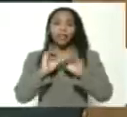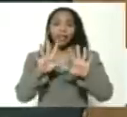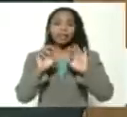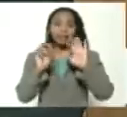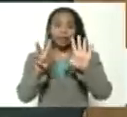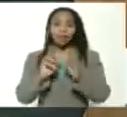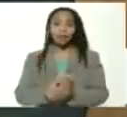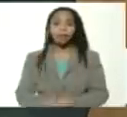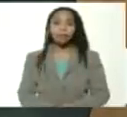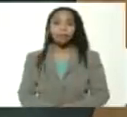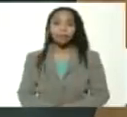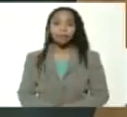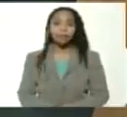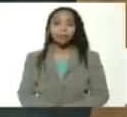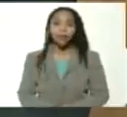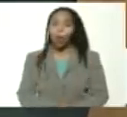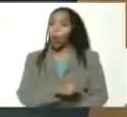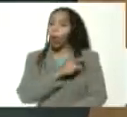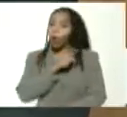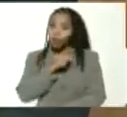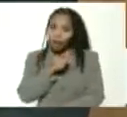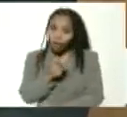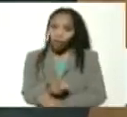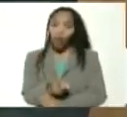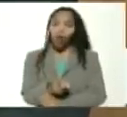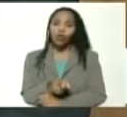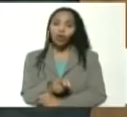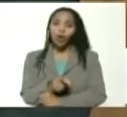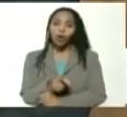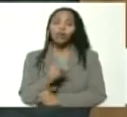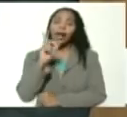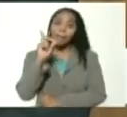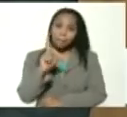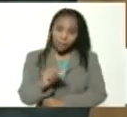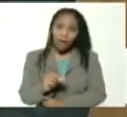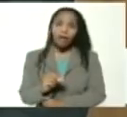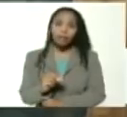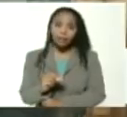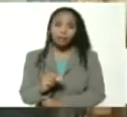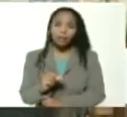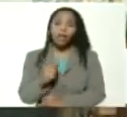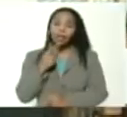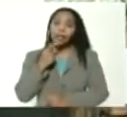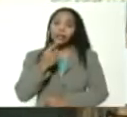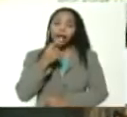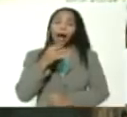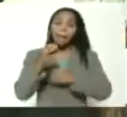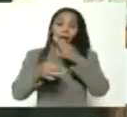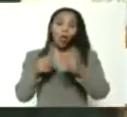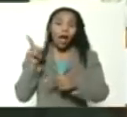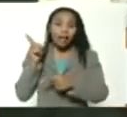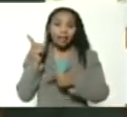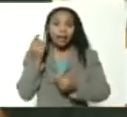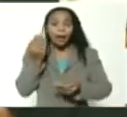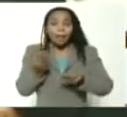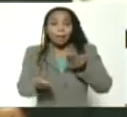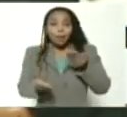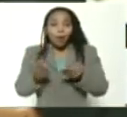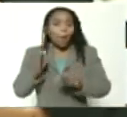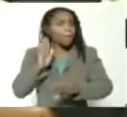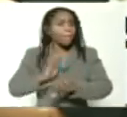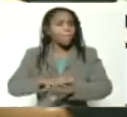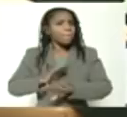2017. Es obligatorio también, obviamente, rendir ese balance